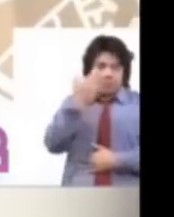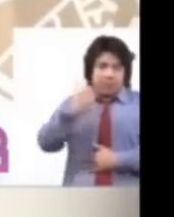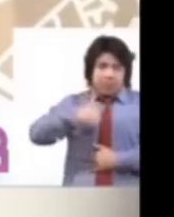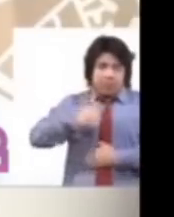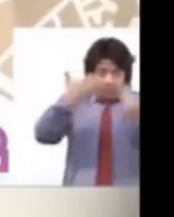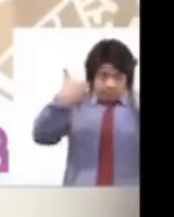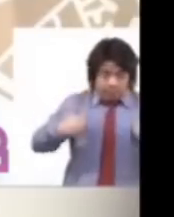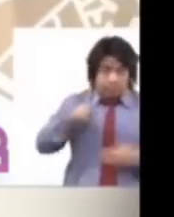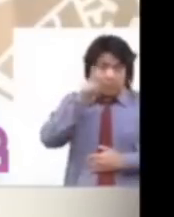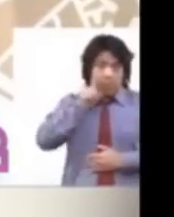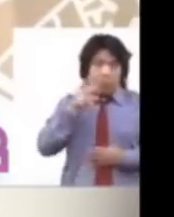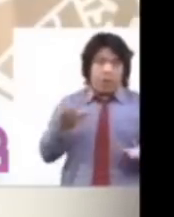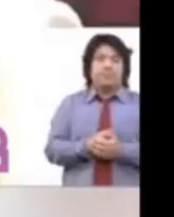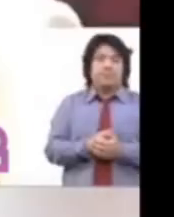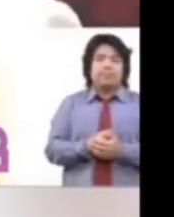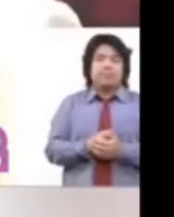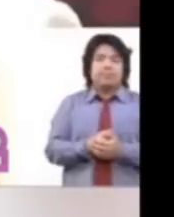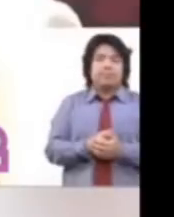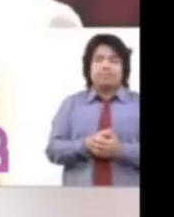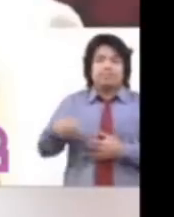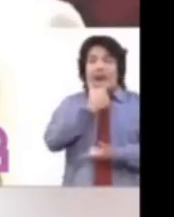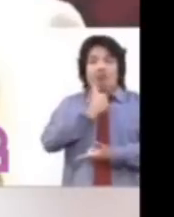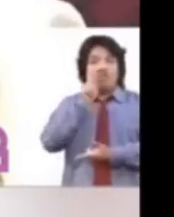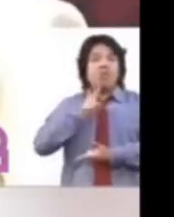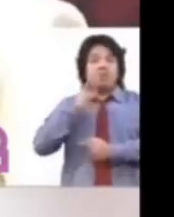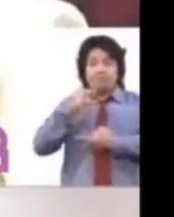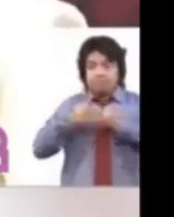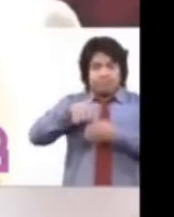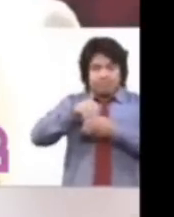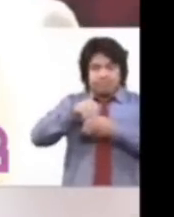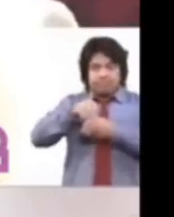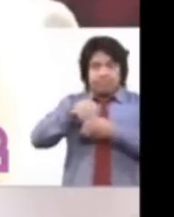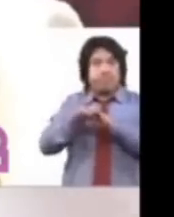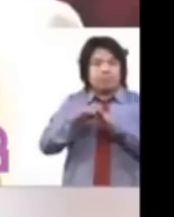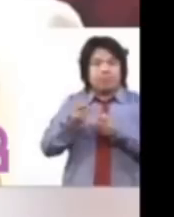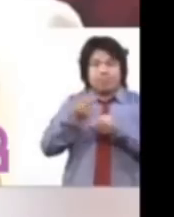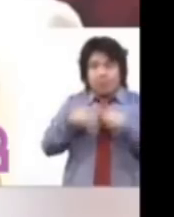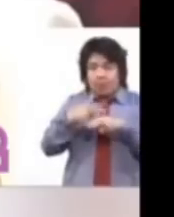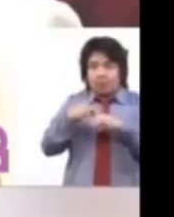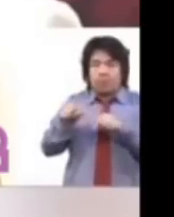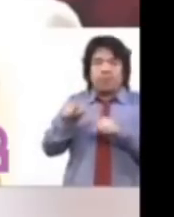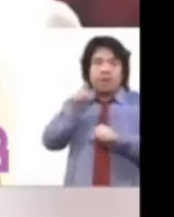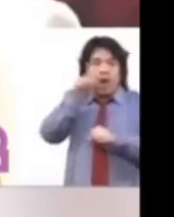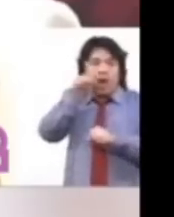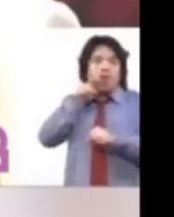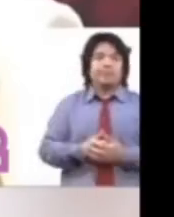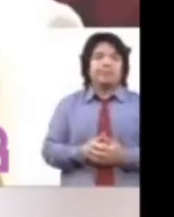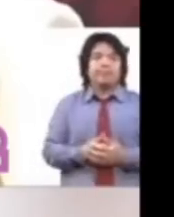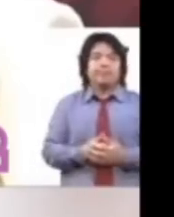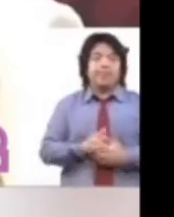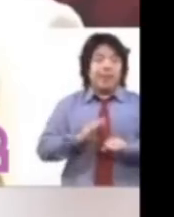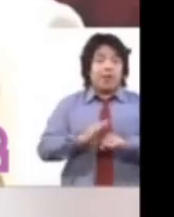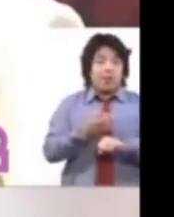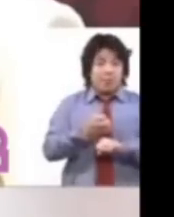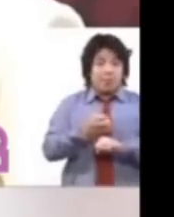que trató de encubrir a un feminicida, diciendo que la joven que encontraron